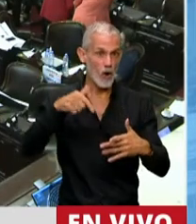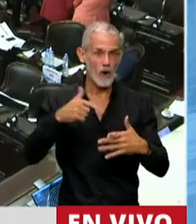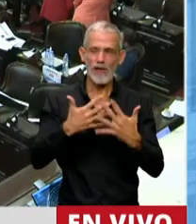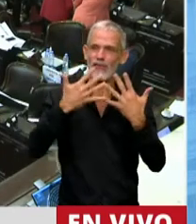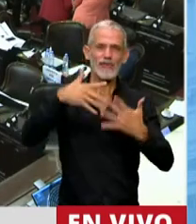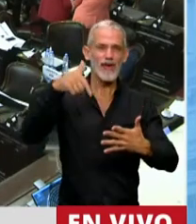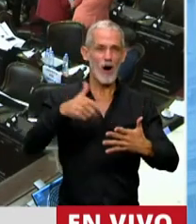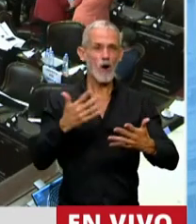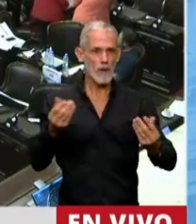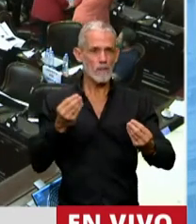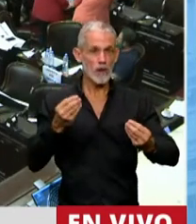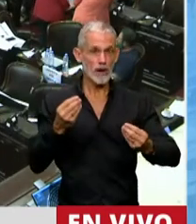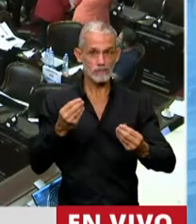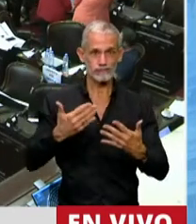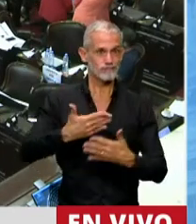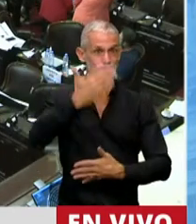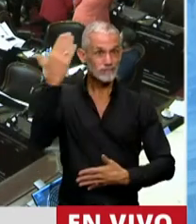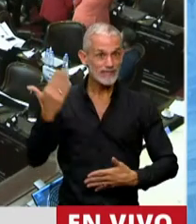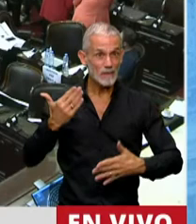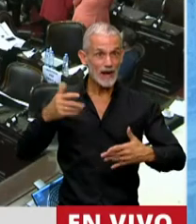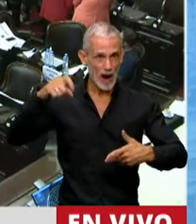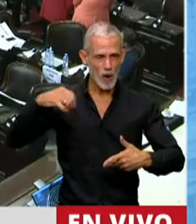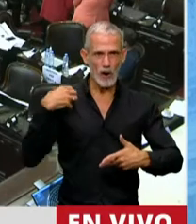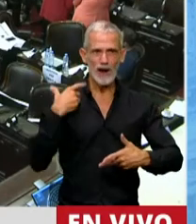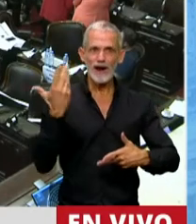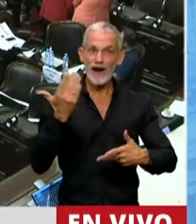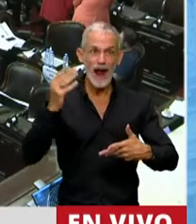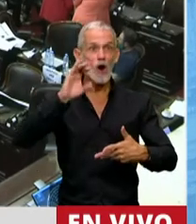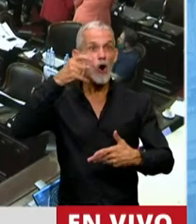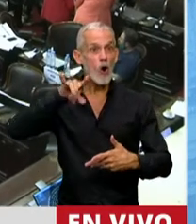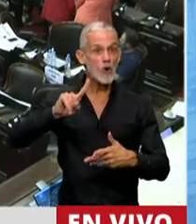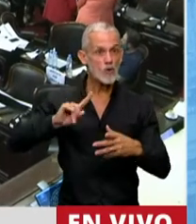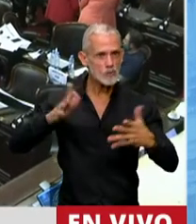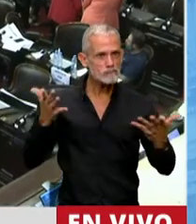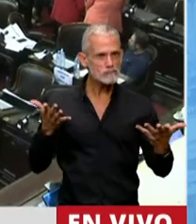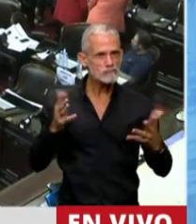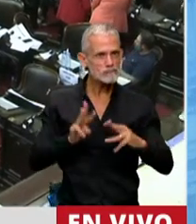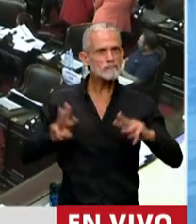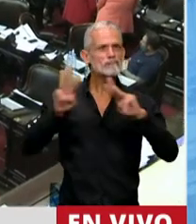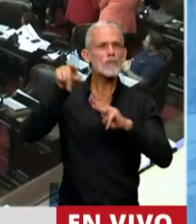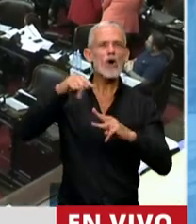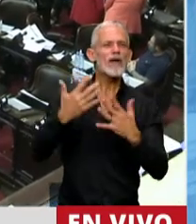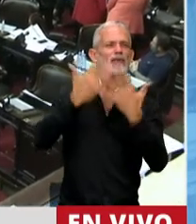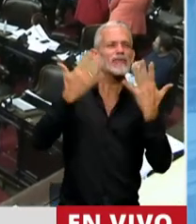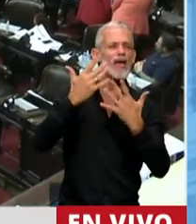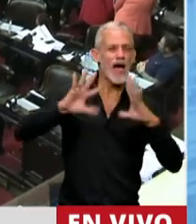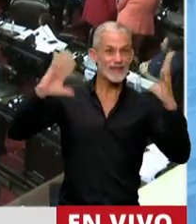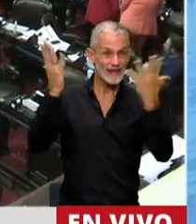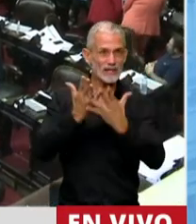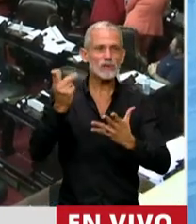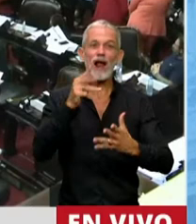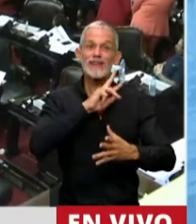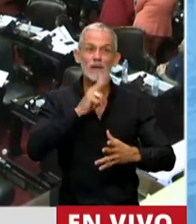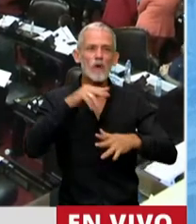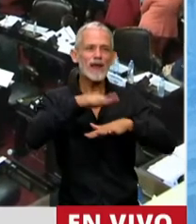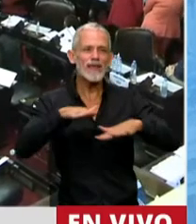a instancias de la Asamblea General de Naciones Unidas, el mundo está conmemorando el Día Internacional de la Mujer y de